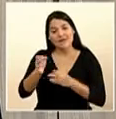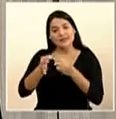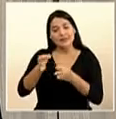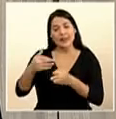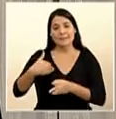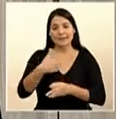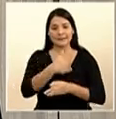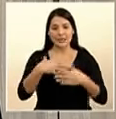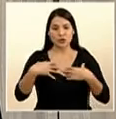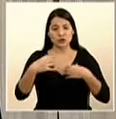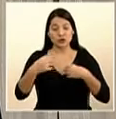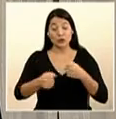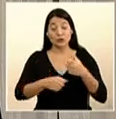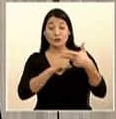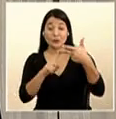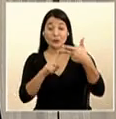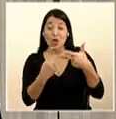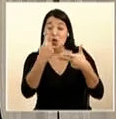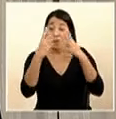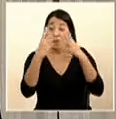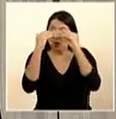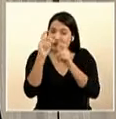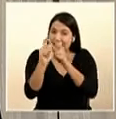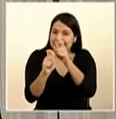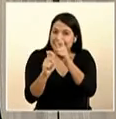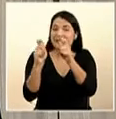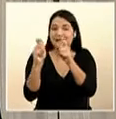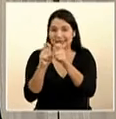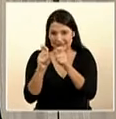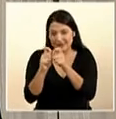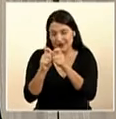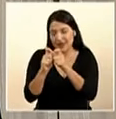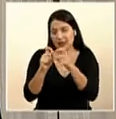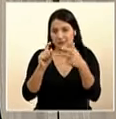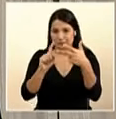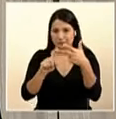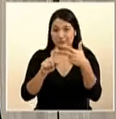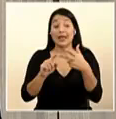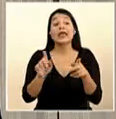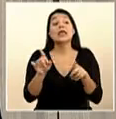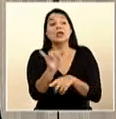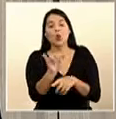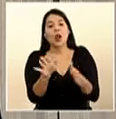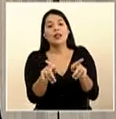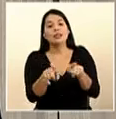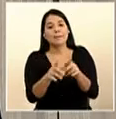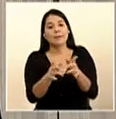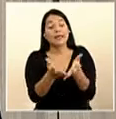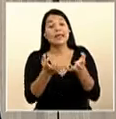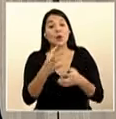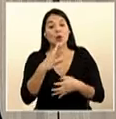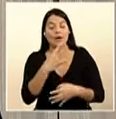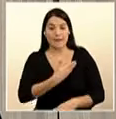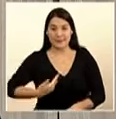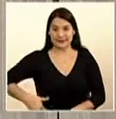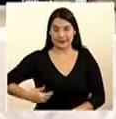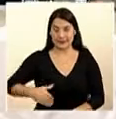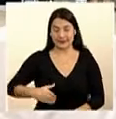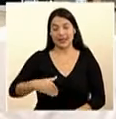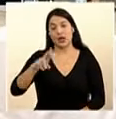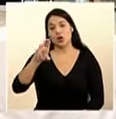en el cual se quiere dar una información de forma similar al presidente ejecutivo de la caja al señor román macaya don